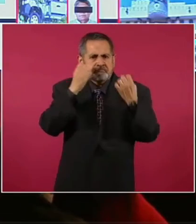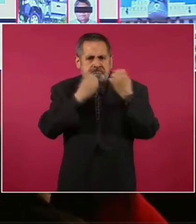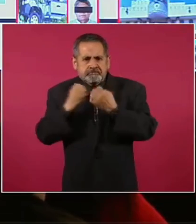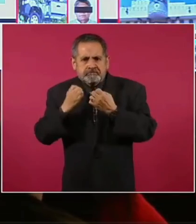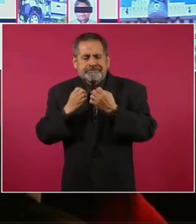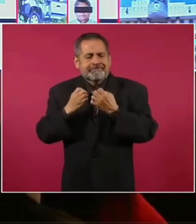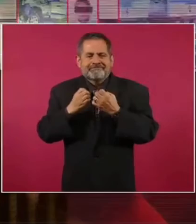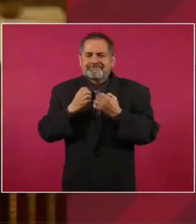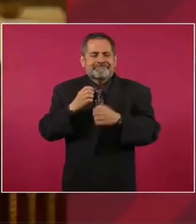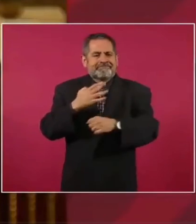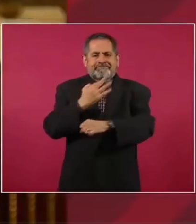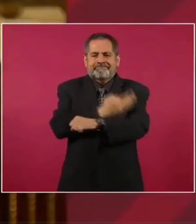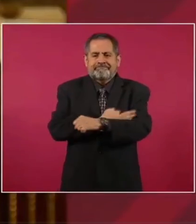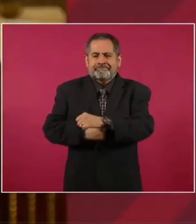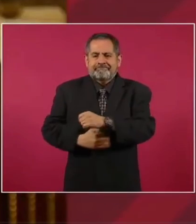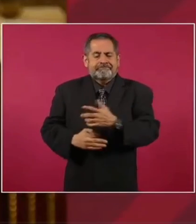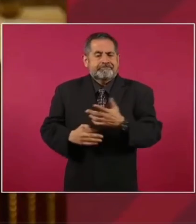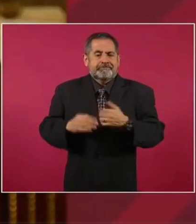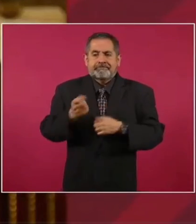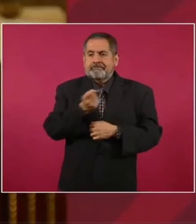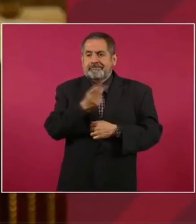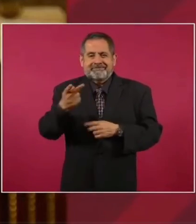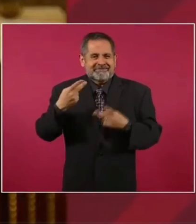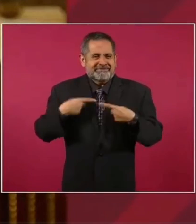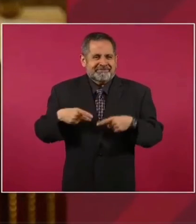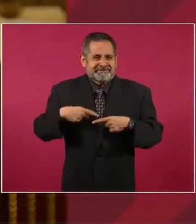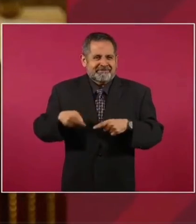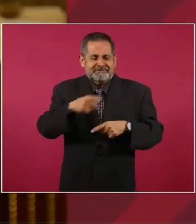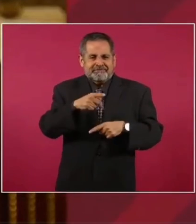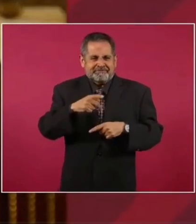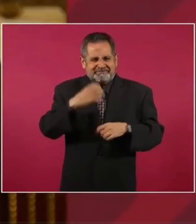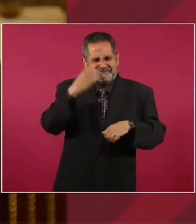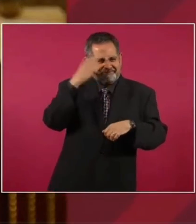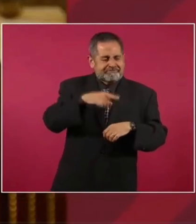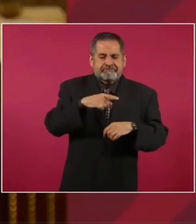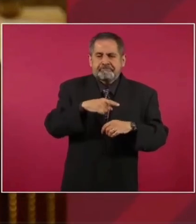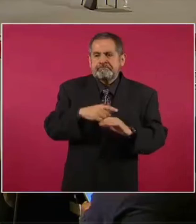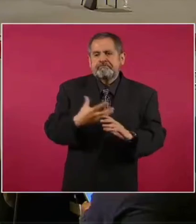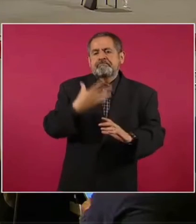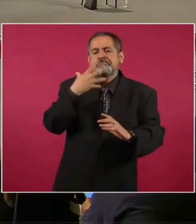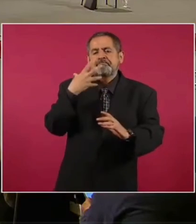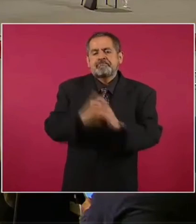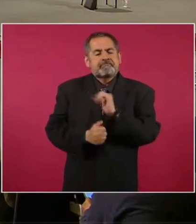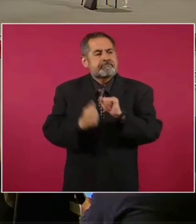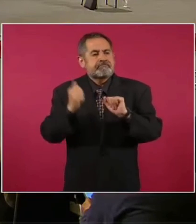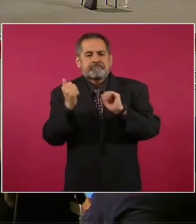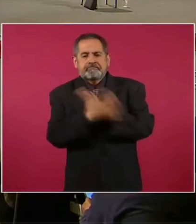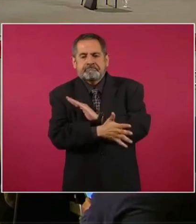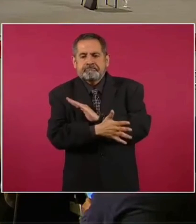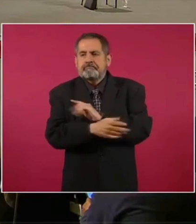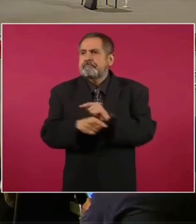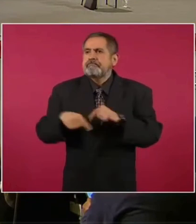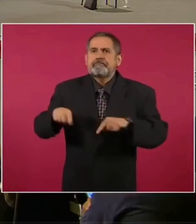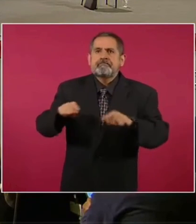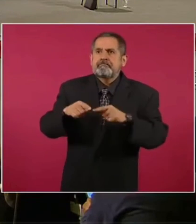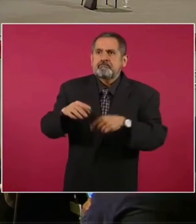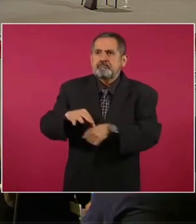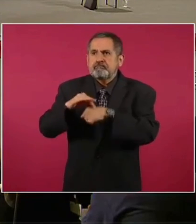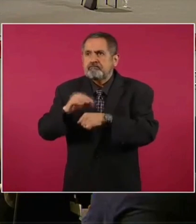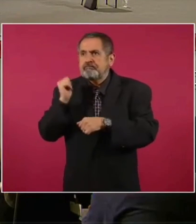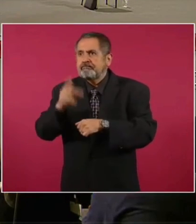fueron inoportunos y ya los criminales presuntos ya no habían dejado ninguna